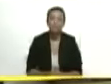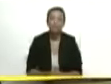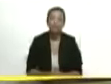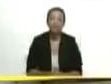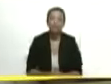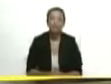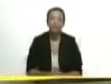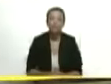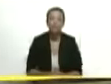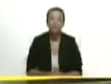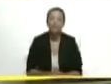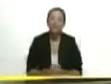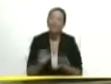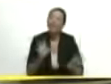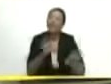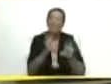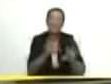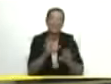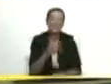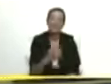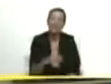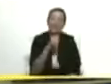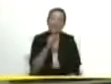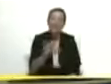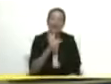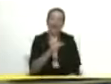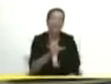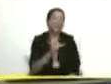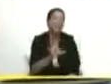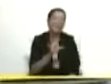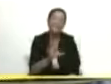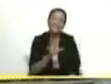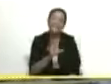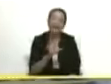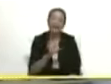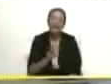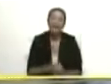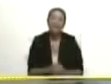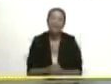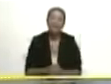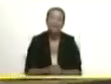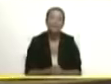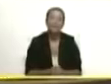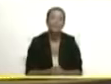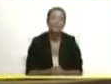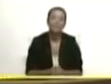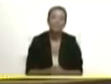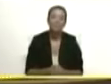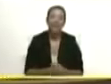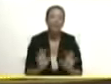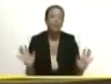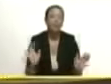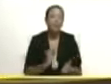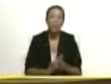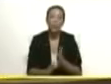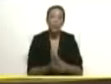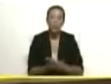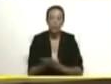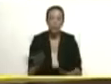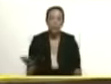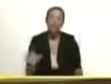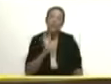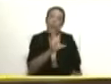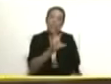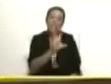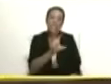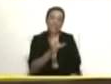Eso es otro chiste, eso es mentira, eso fue un chiste. Hay que poner siempre aquí lo que acaba de decir el presidente de la República, fue un chiste.